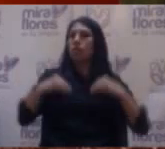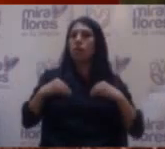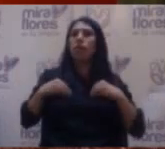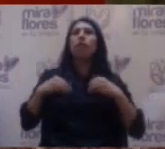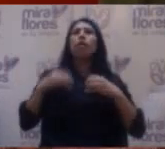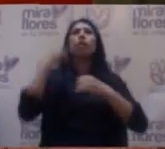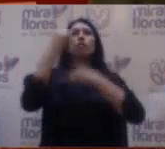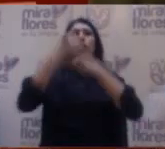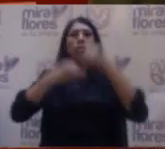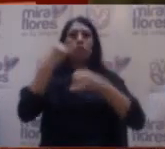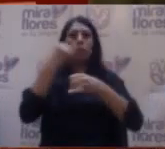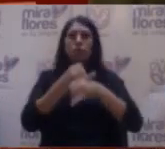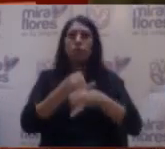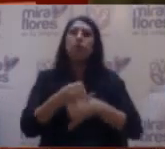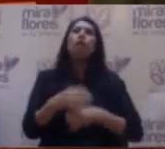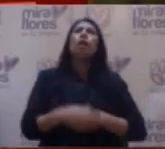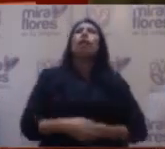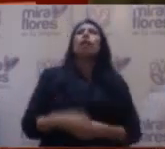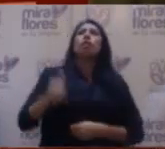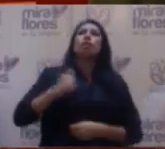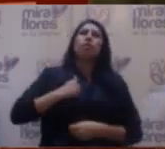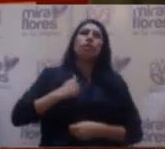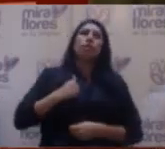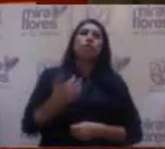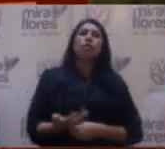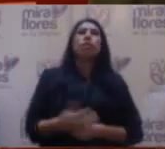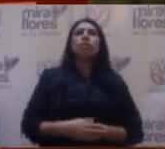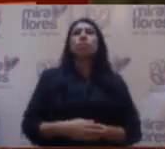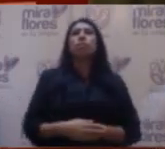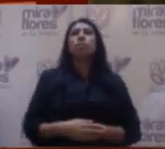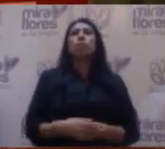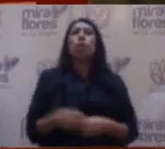de Investigación Canadiense, o